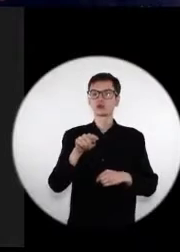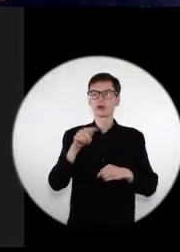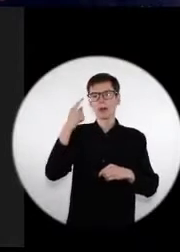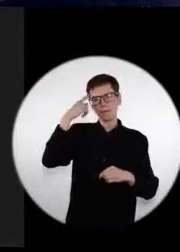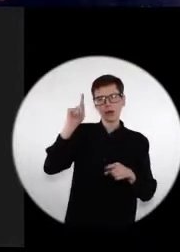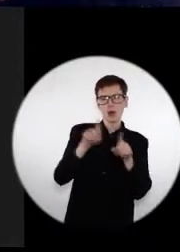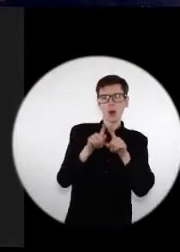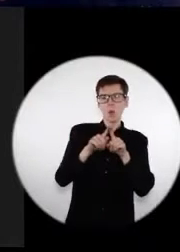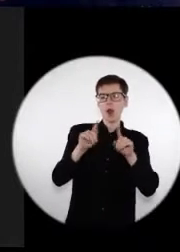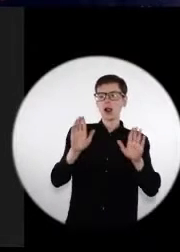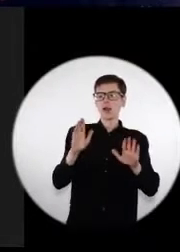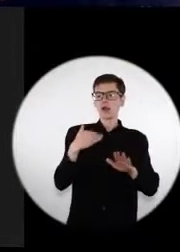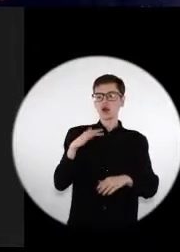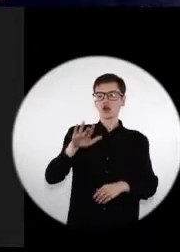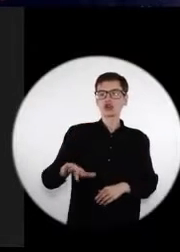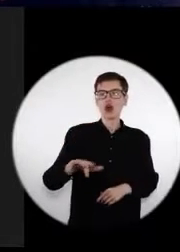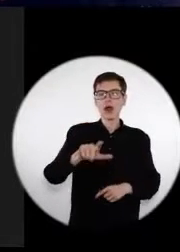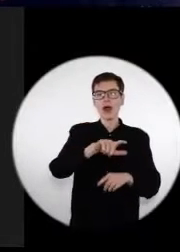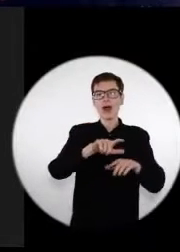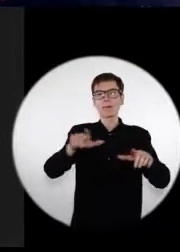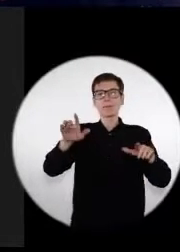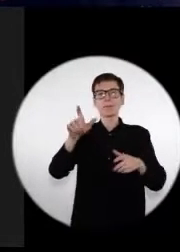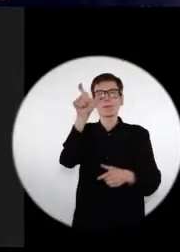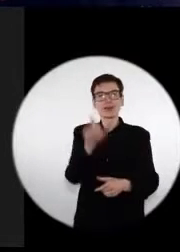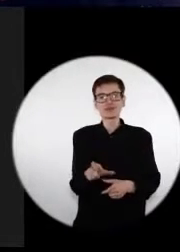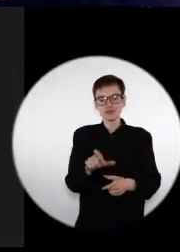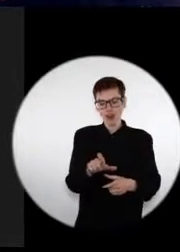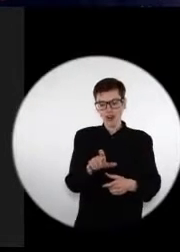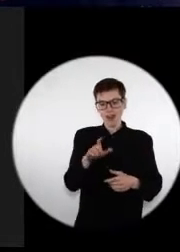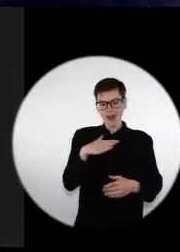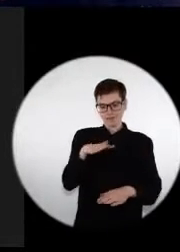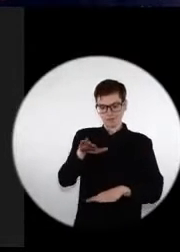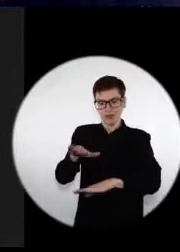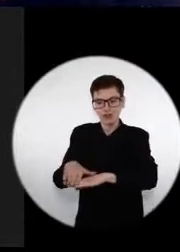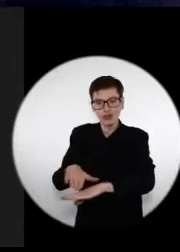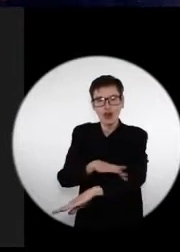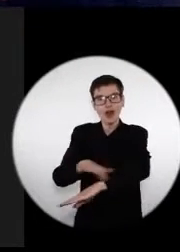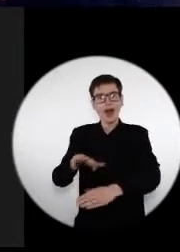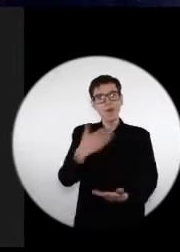toqué sus músculos en cambio si yo hago el gesto tocar músculos ya se entiende que esa es la persona muerta